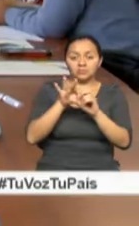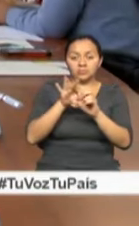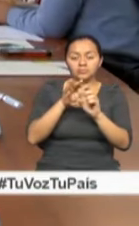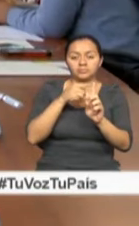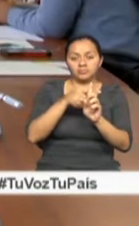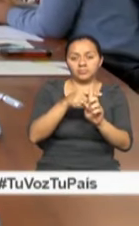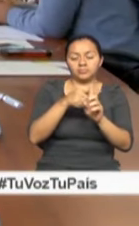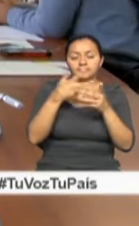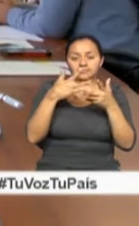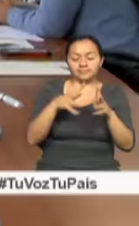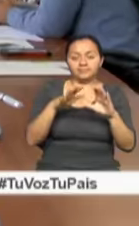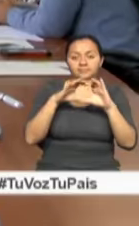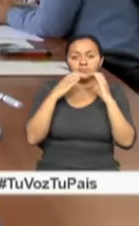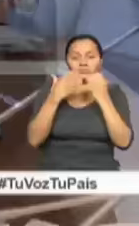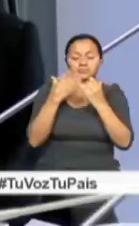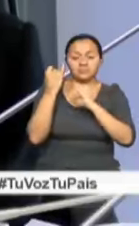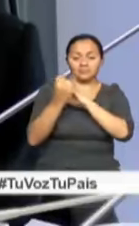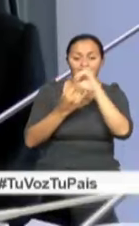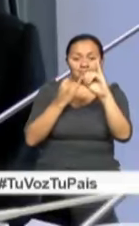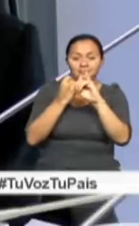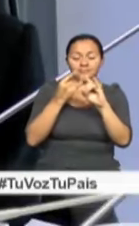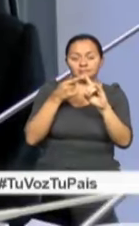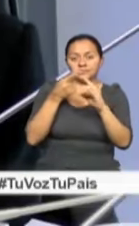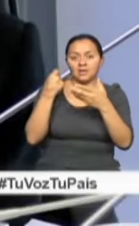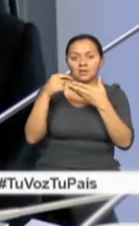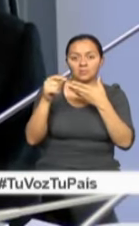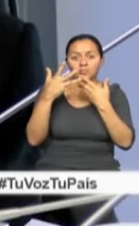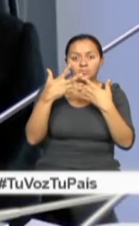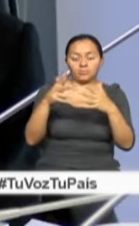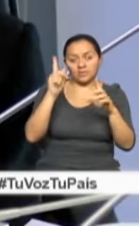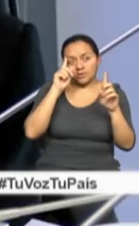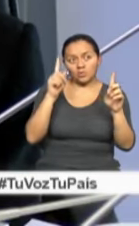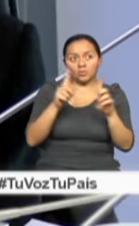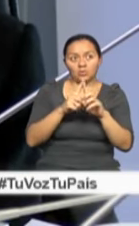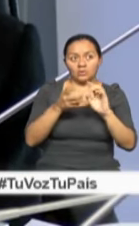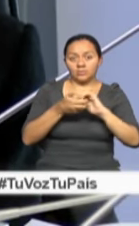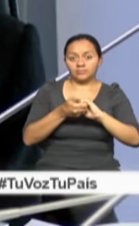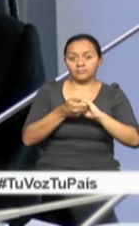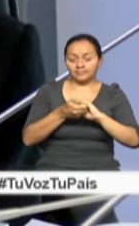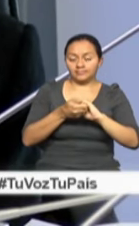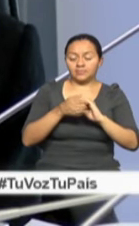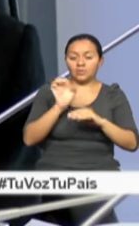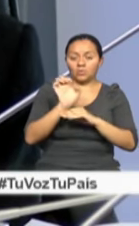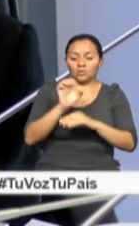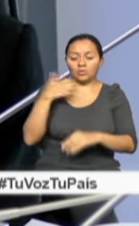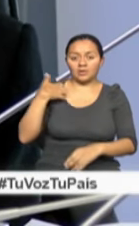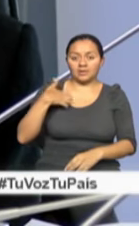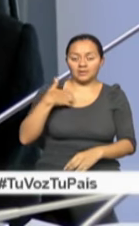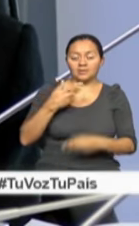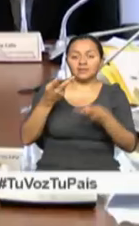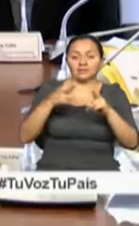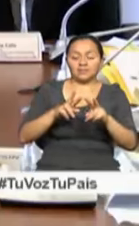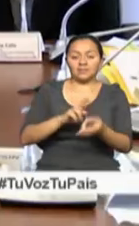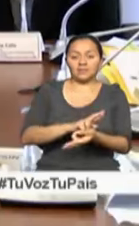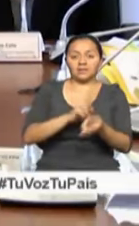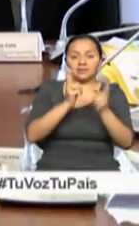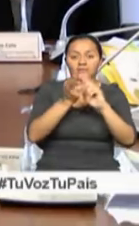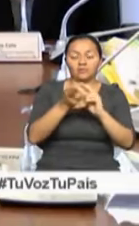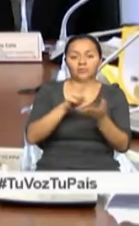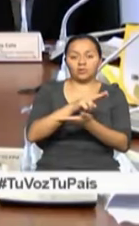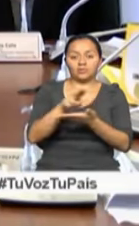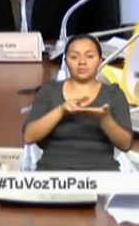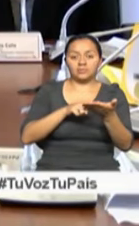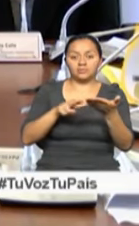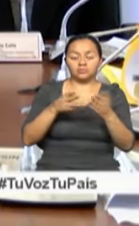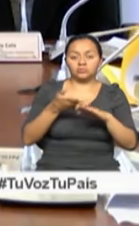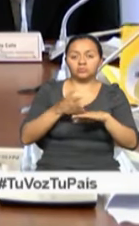Relaciones Internacionales aprobó los informes sobre el Convenio de Seguridad Social entre Ecuador y Argentina, así como la enmienda de la Convención sobre la Protección